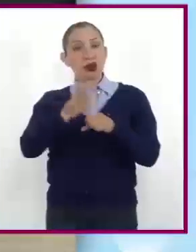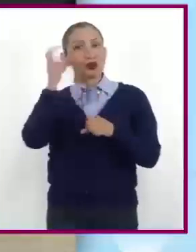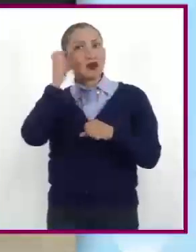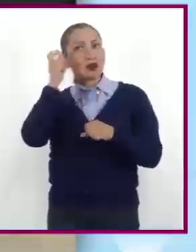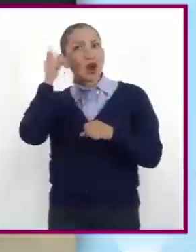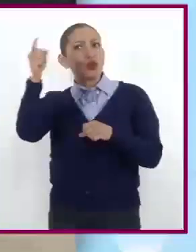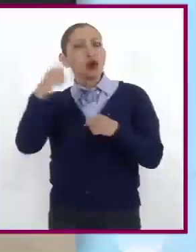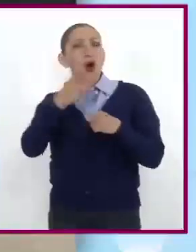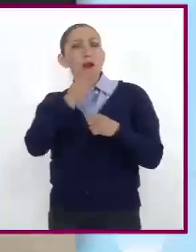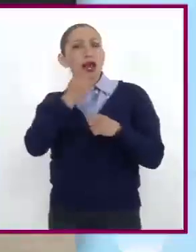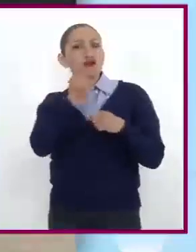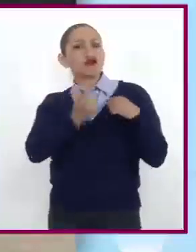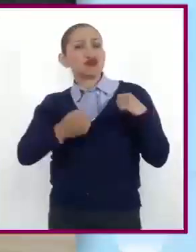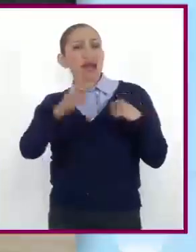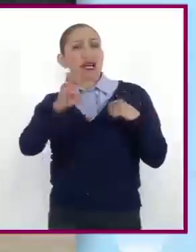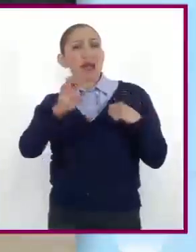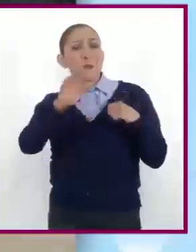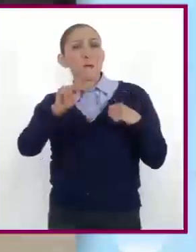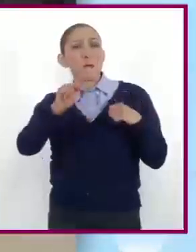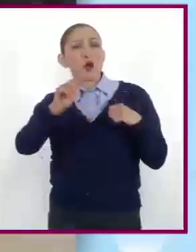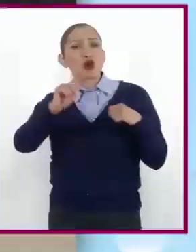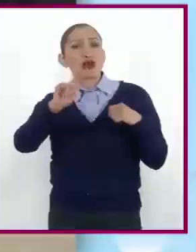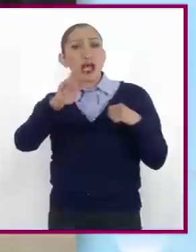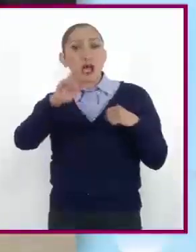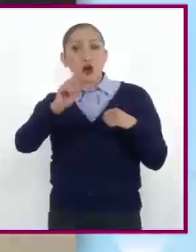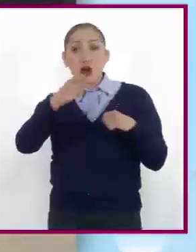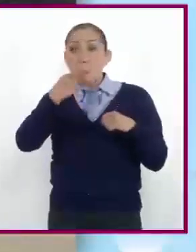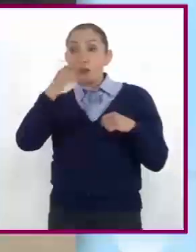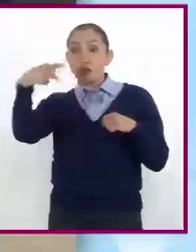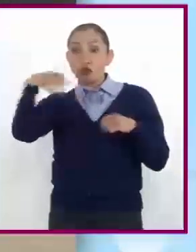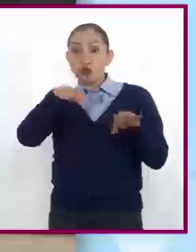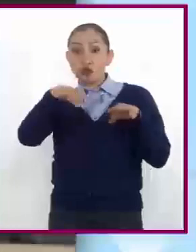escuchar a un reportero hablar de su trabajo.